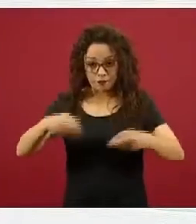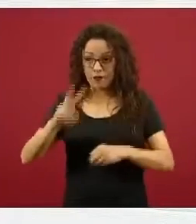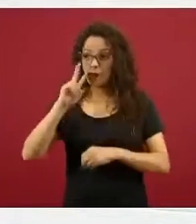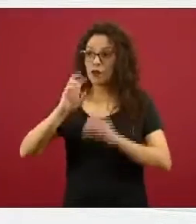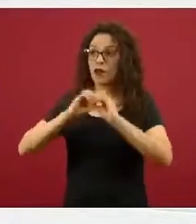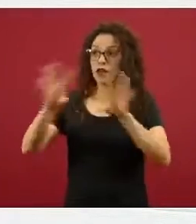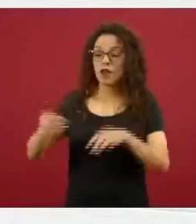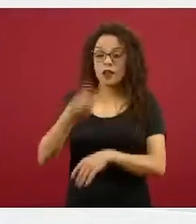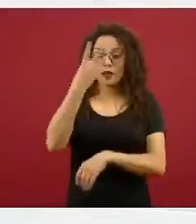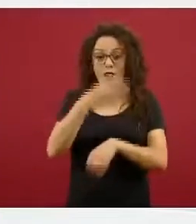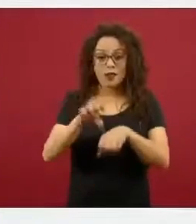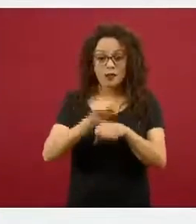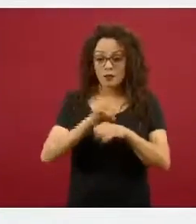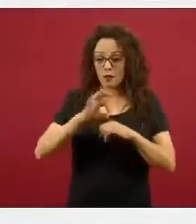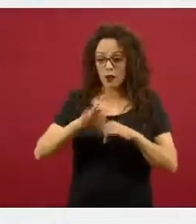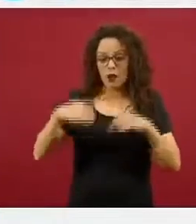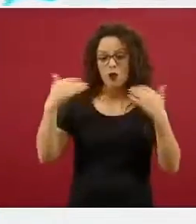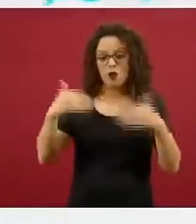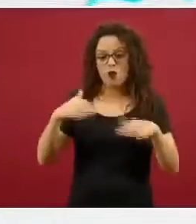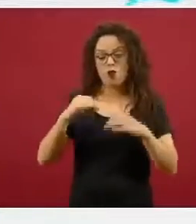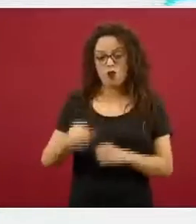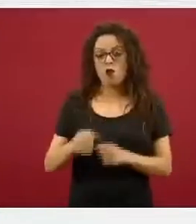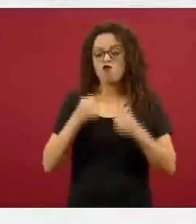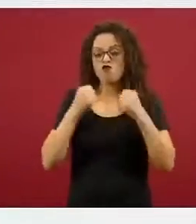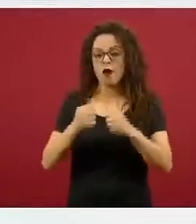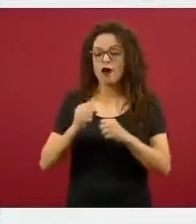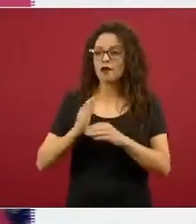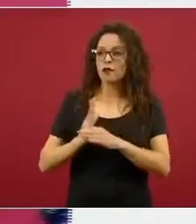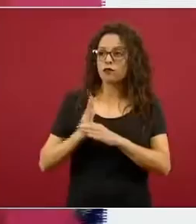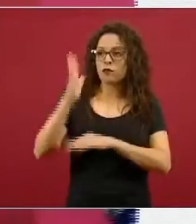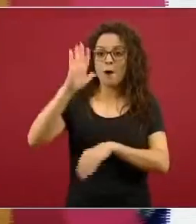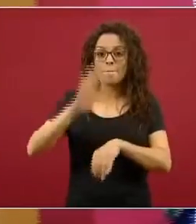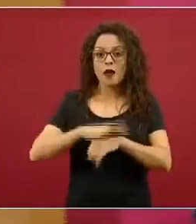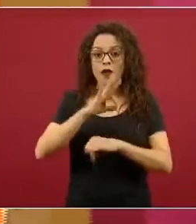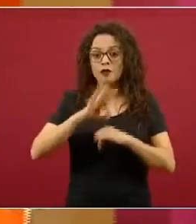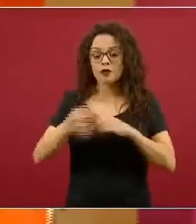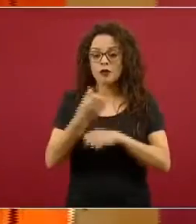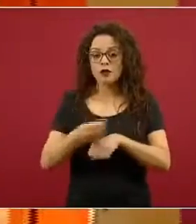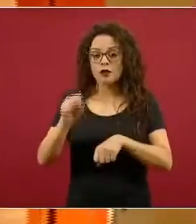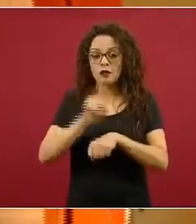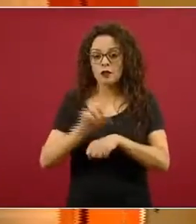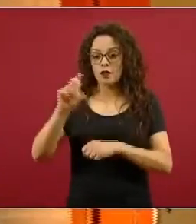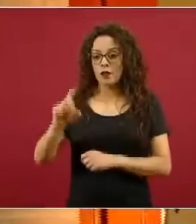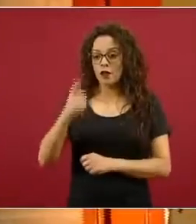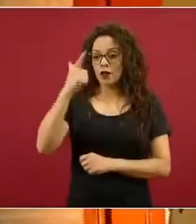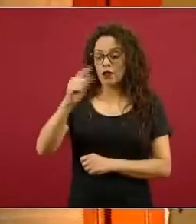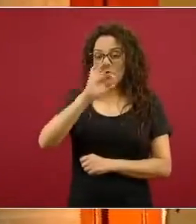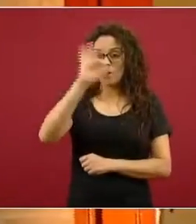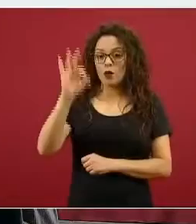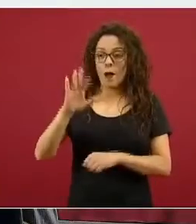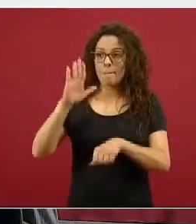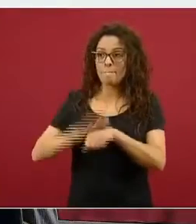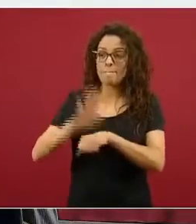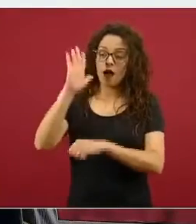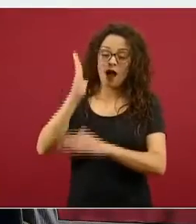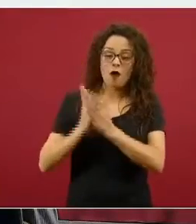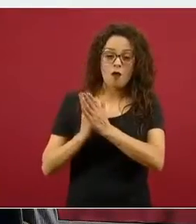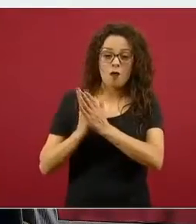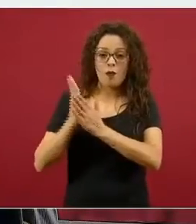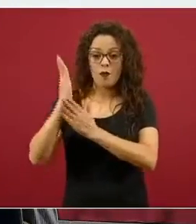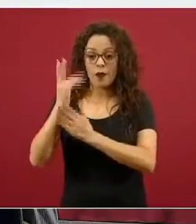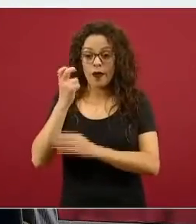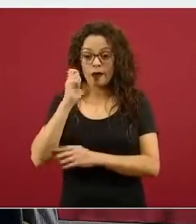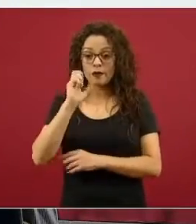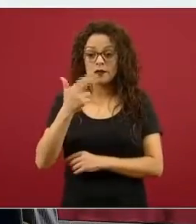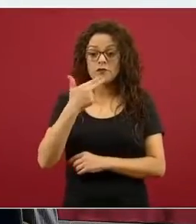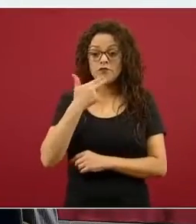3 semanas ha tenido un ascenso importante, y especialmente en la última semana con un incremento del 37%. 3%, y esto pone a